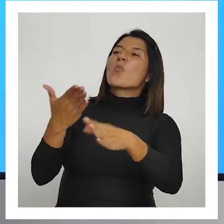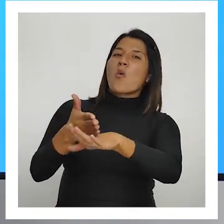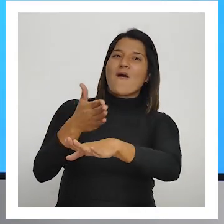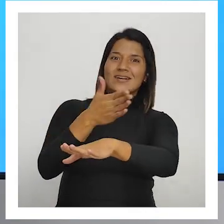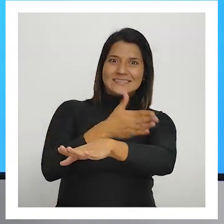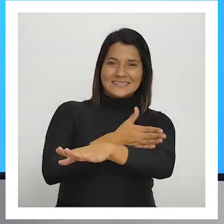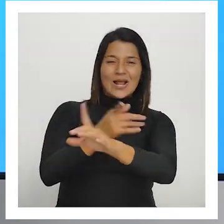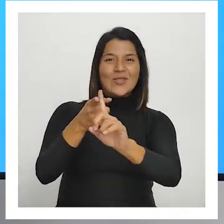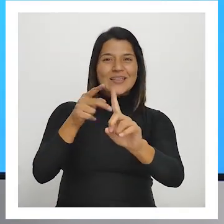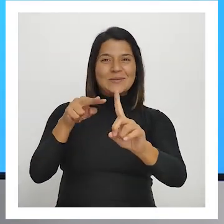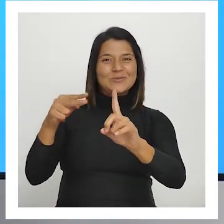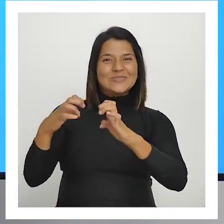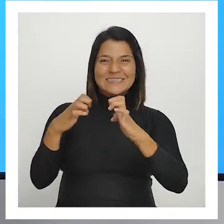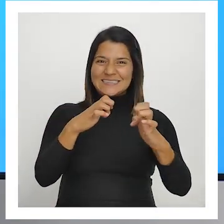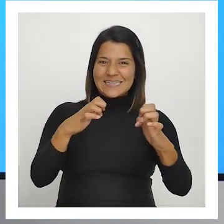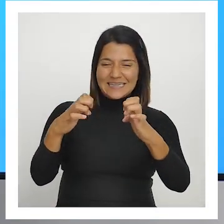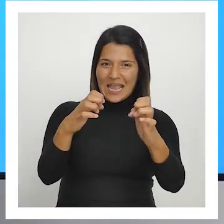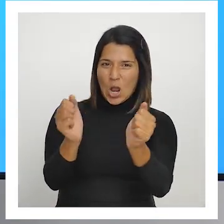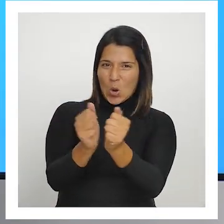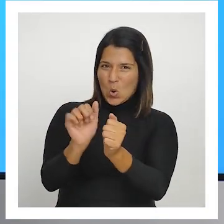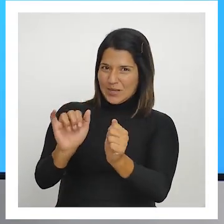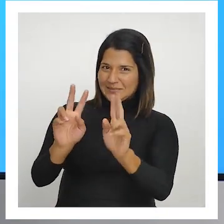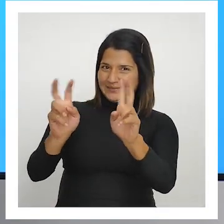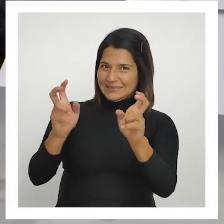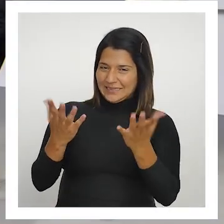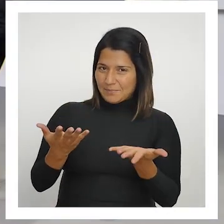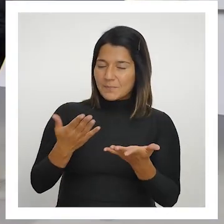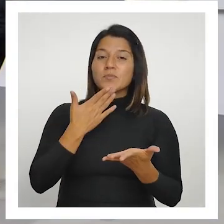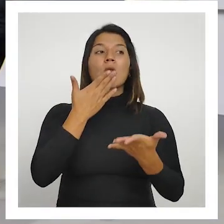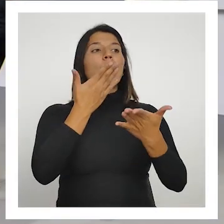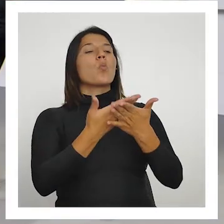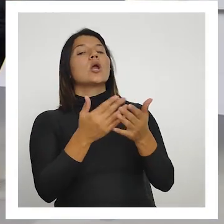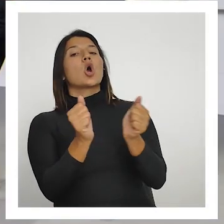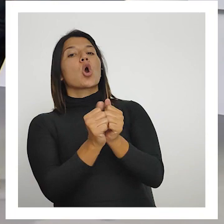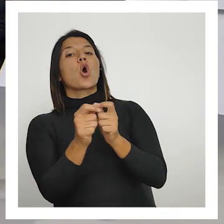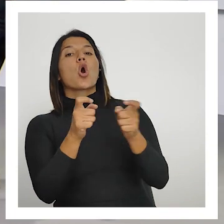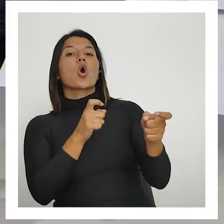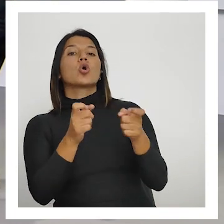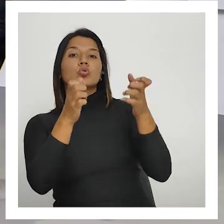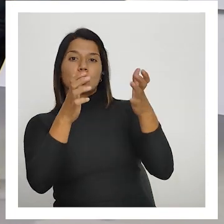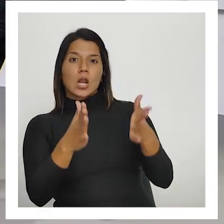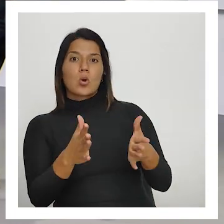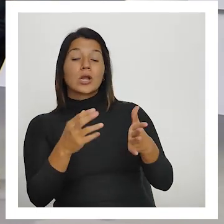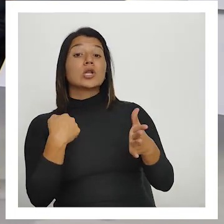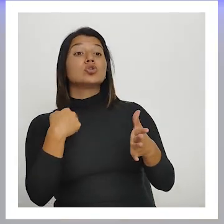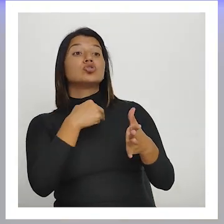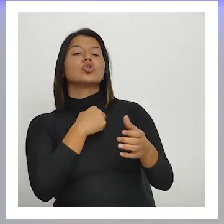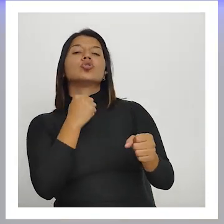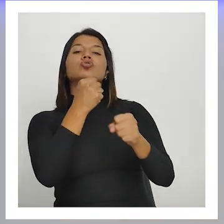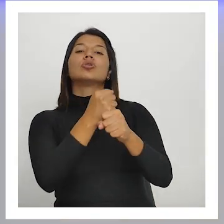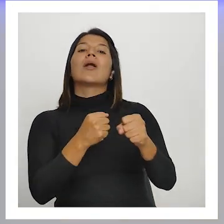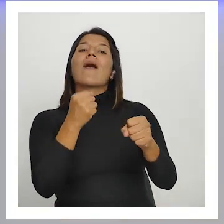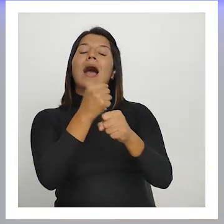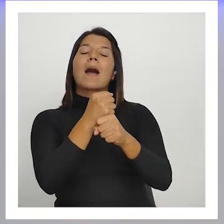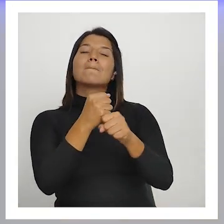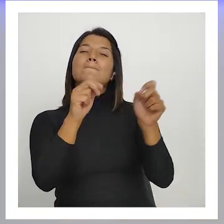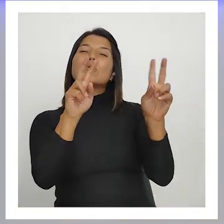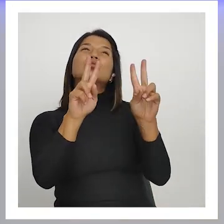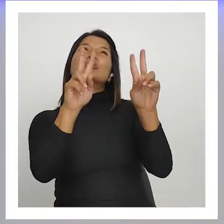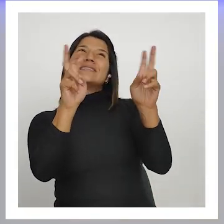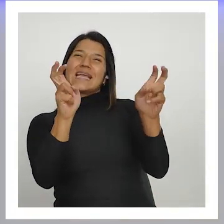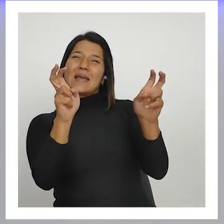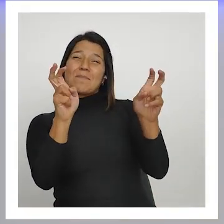estratégica en ese particular. Bueno, con controladores estamos trabajando temas que con ellos habían